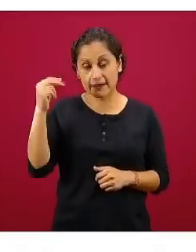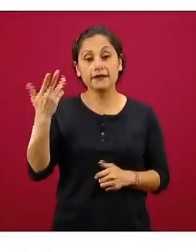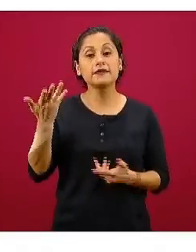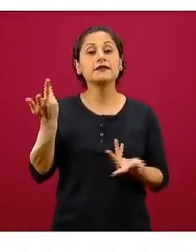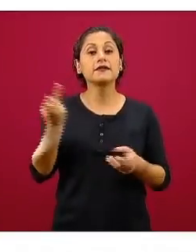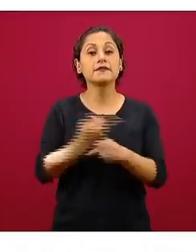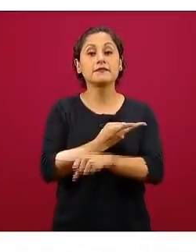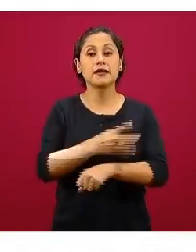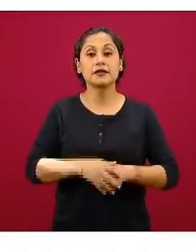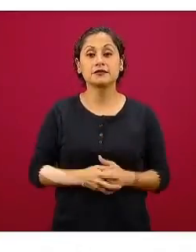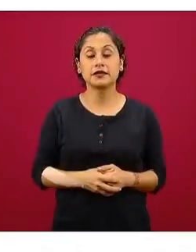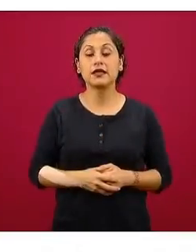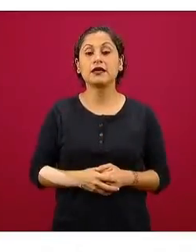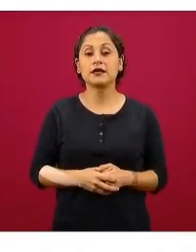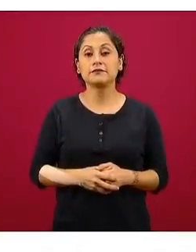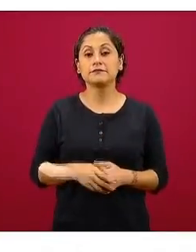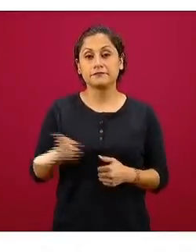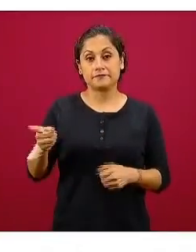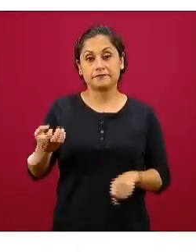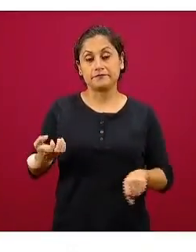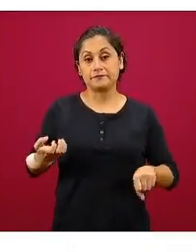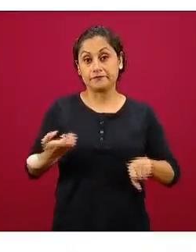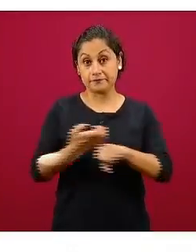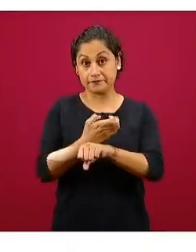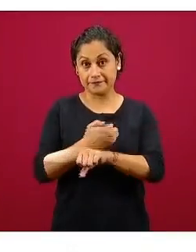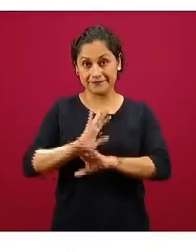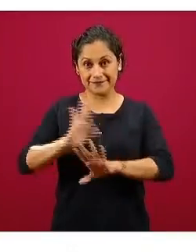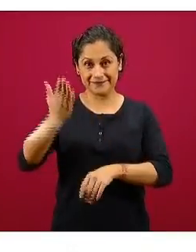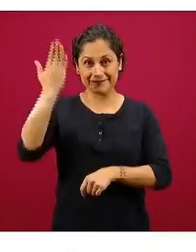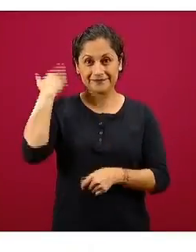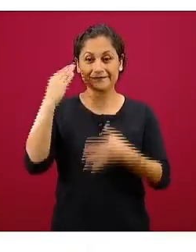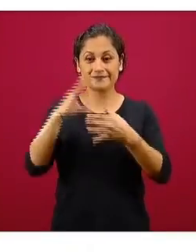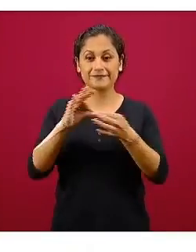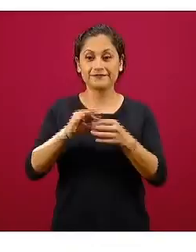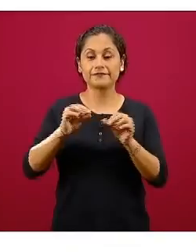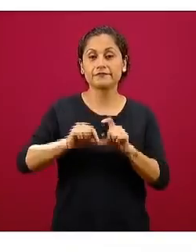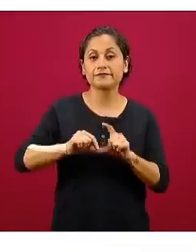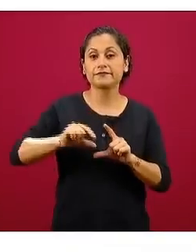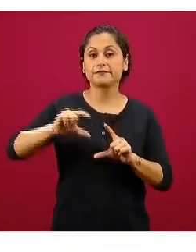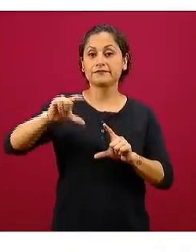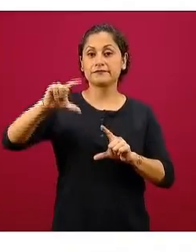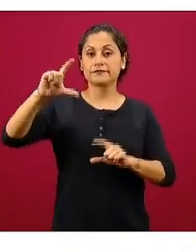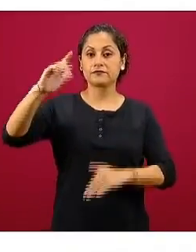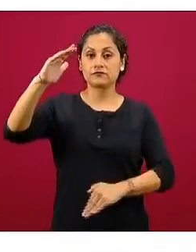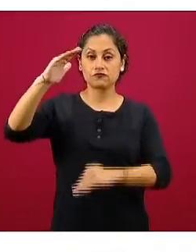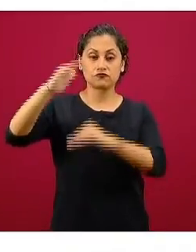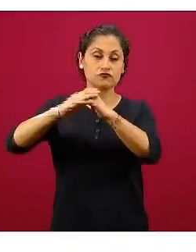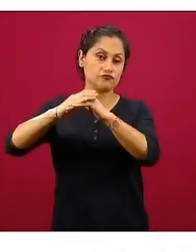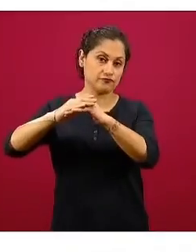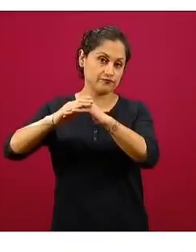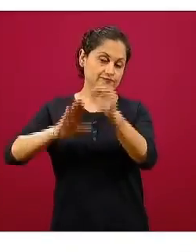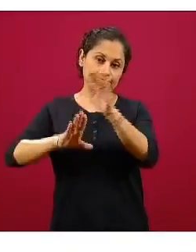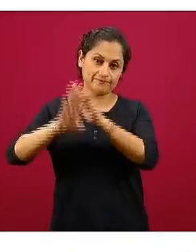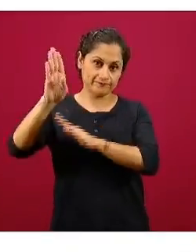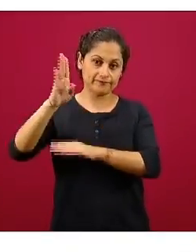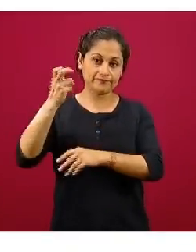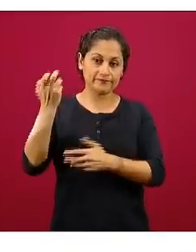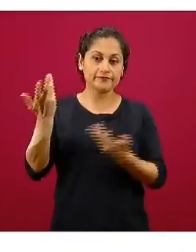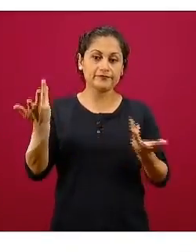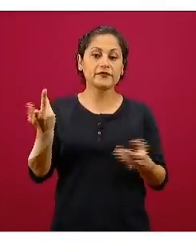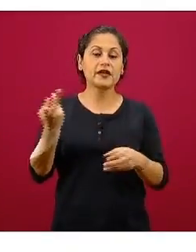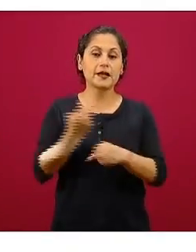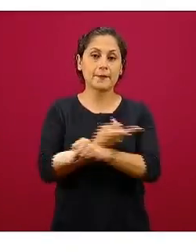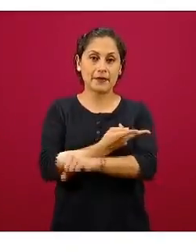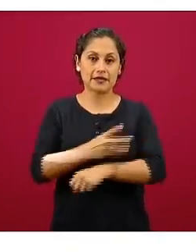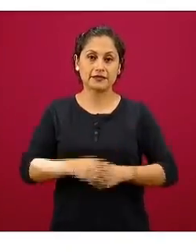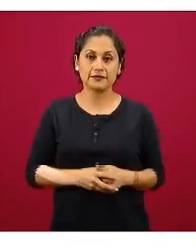Nayarit también lo hacemos para el Estado por las razones ya comentadas. Tendencia ascendente, se acercó ya al punto máximo. Cuestionamiento de qué va a